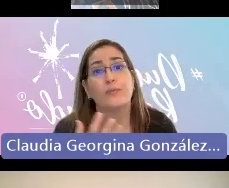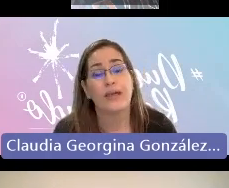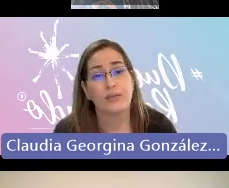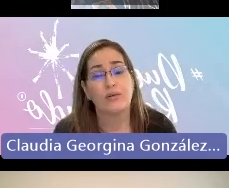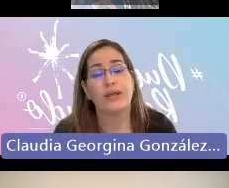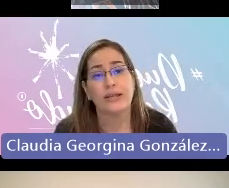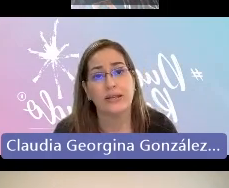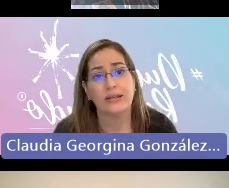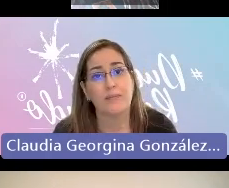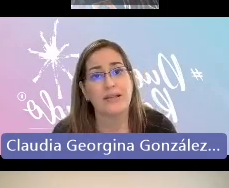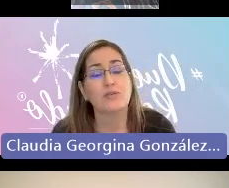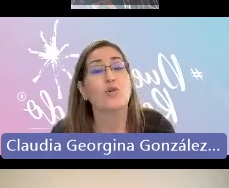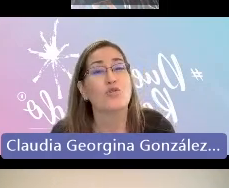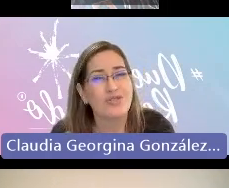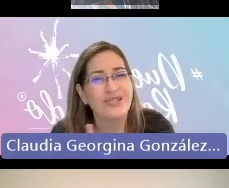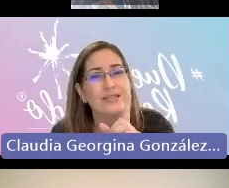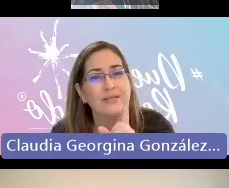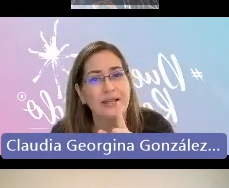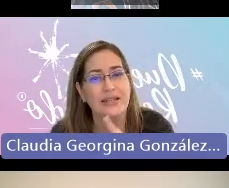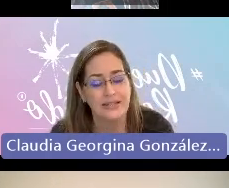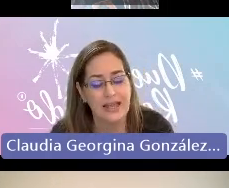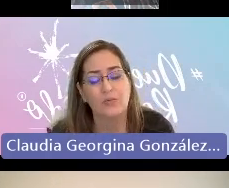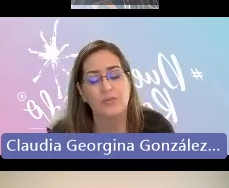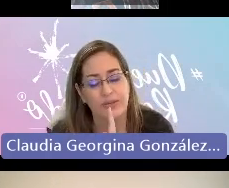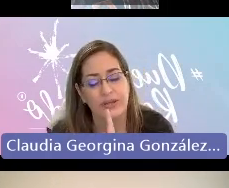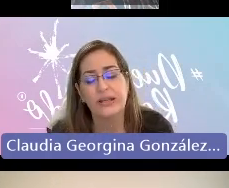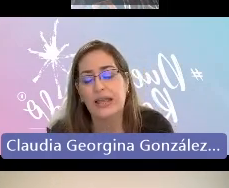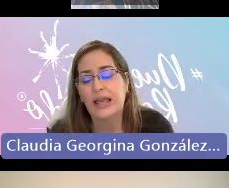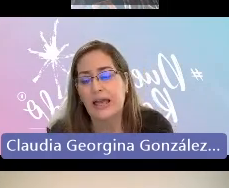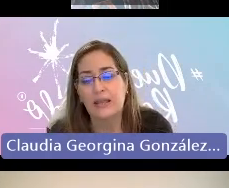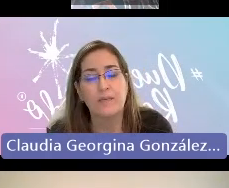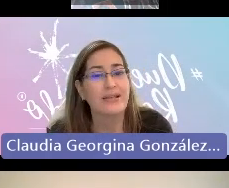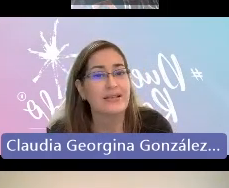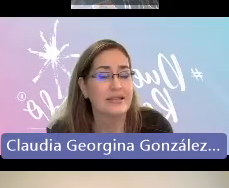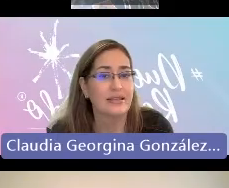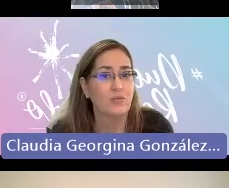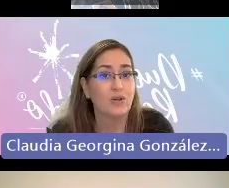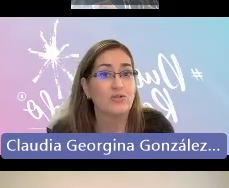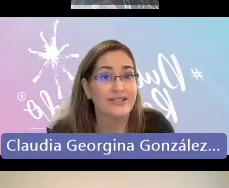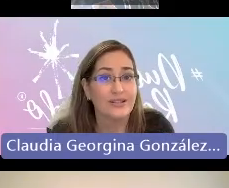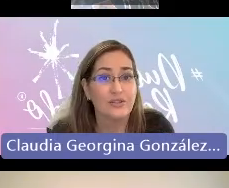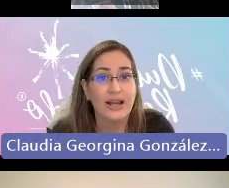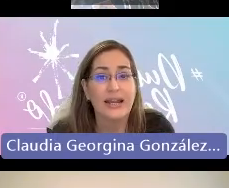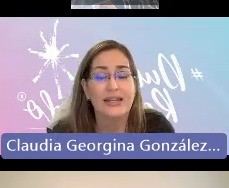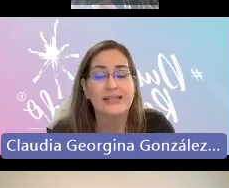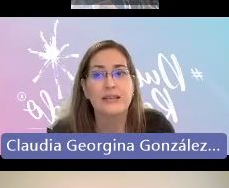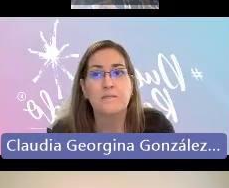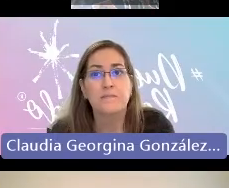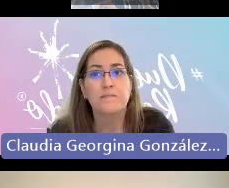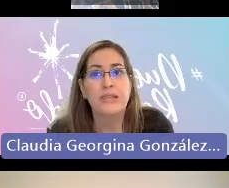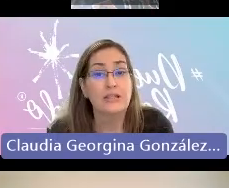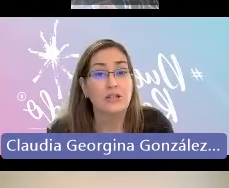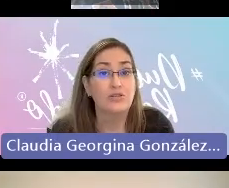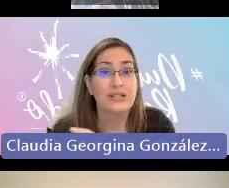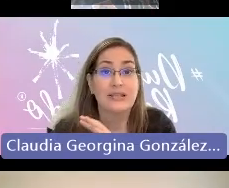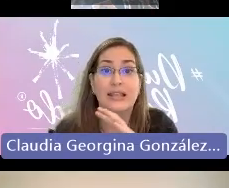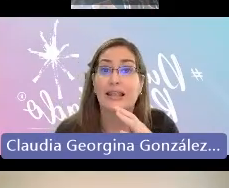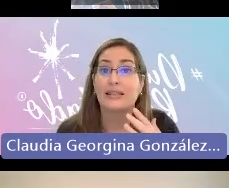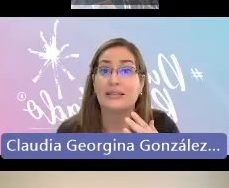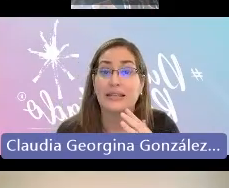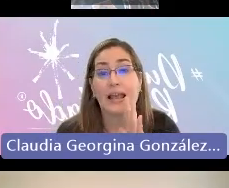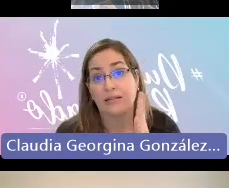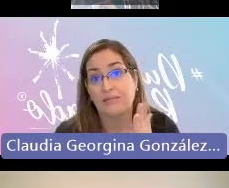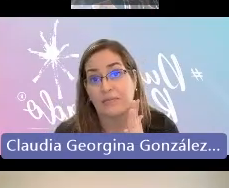no formado en temas o no sensibilizado más bien a temas de duelos gestacionales y entonces